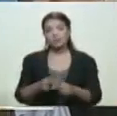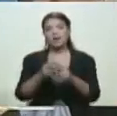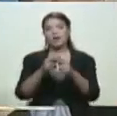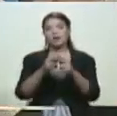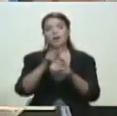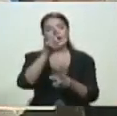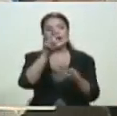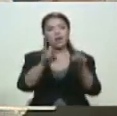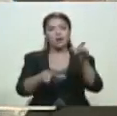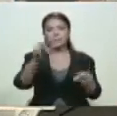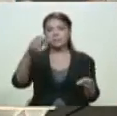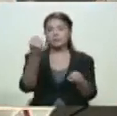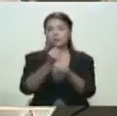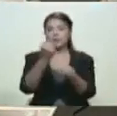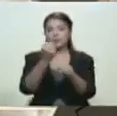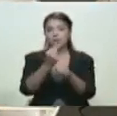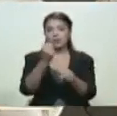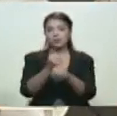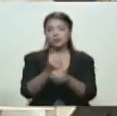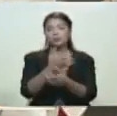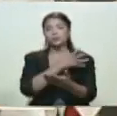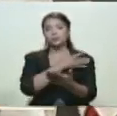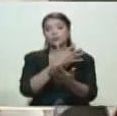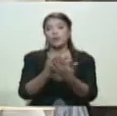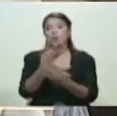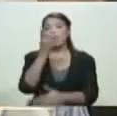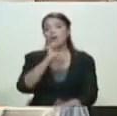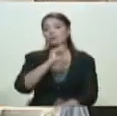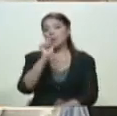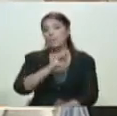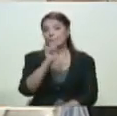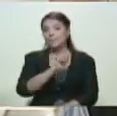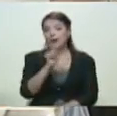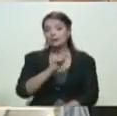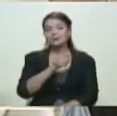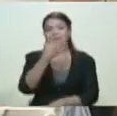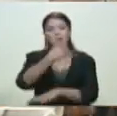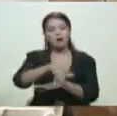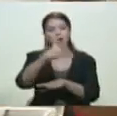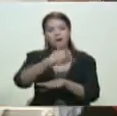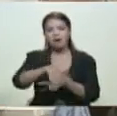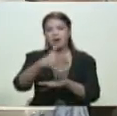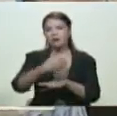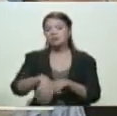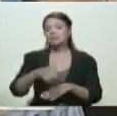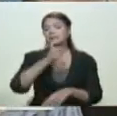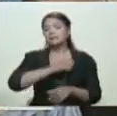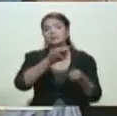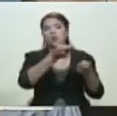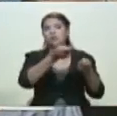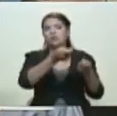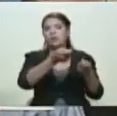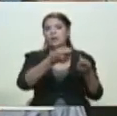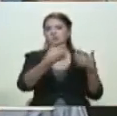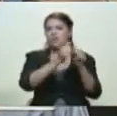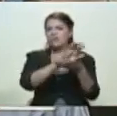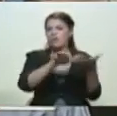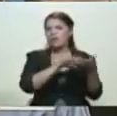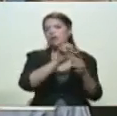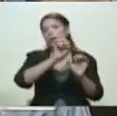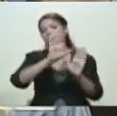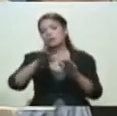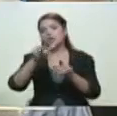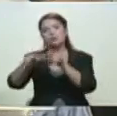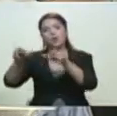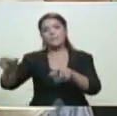los funcionarios que durante más de 4 meses estuvieron en nuestras calles conteniendo la violencia, defendiendo la